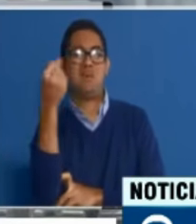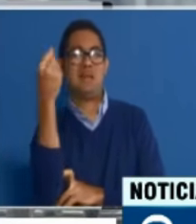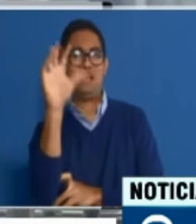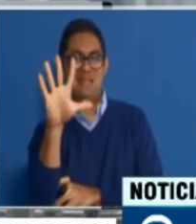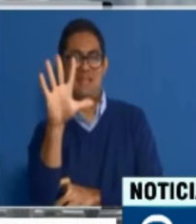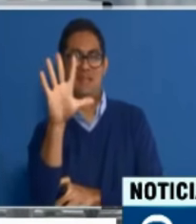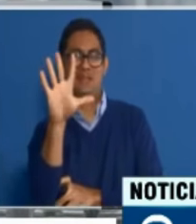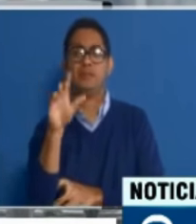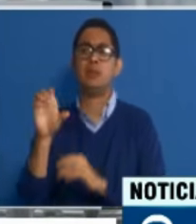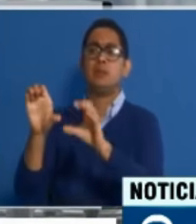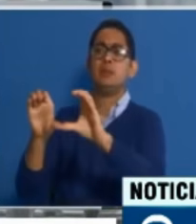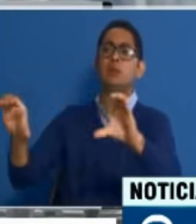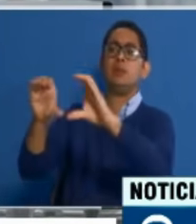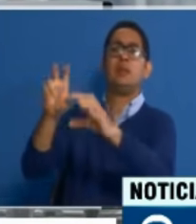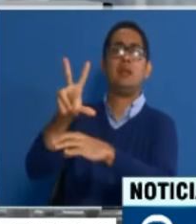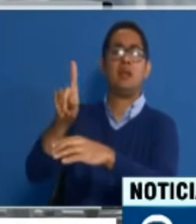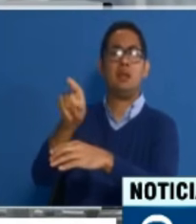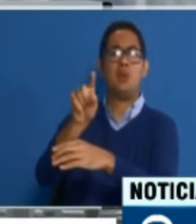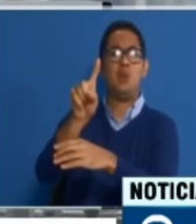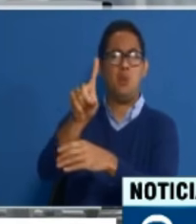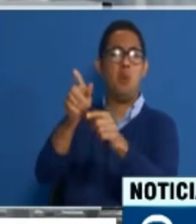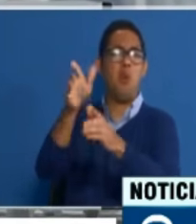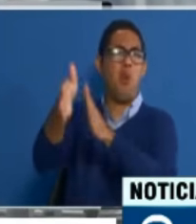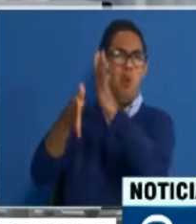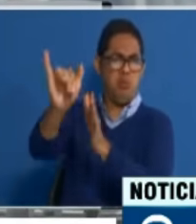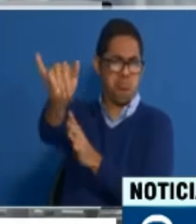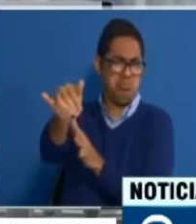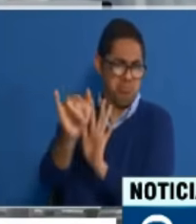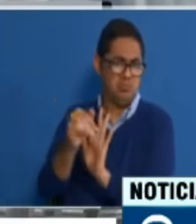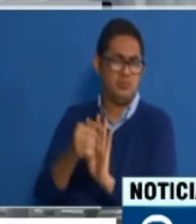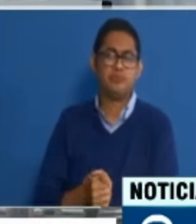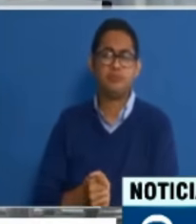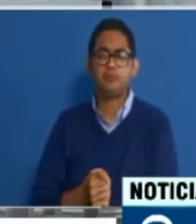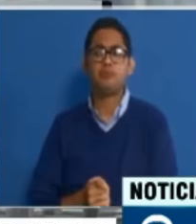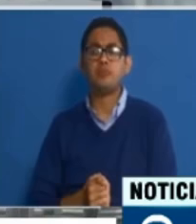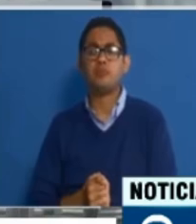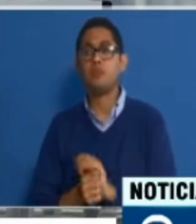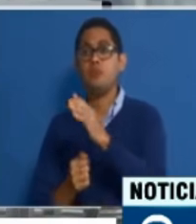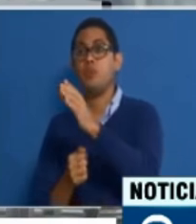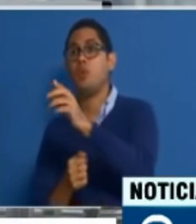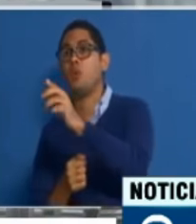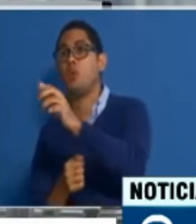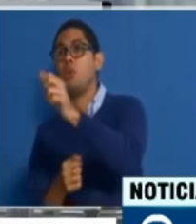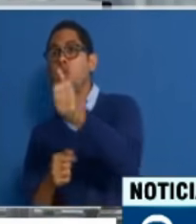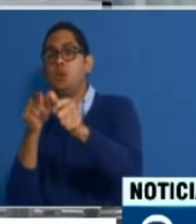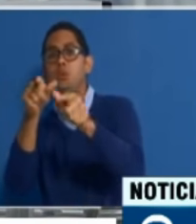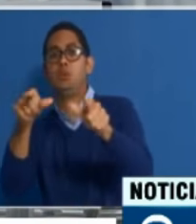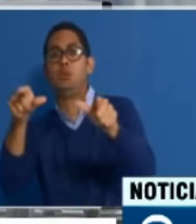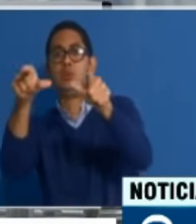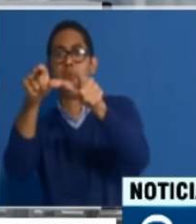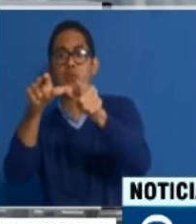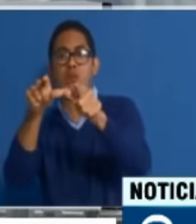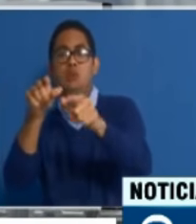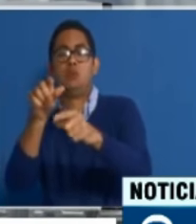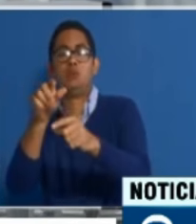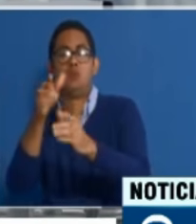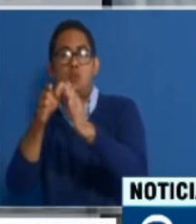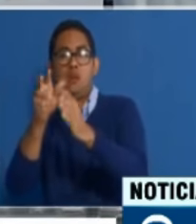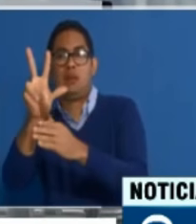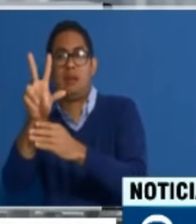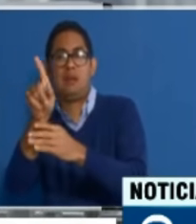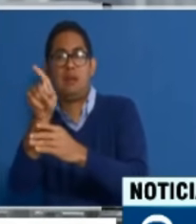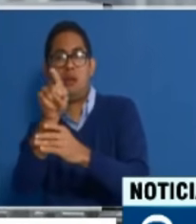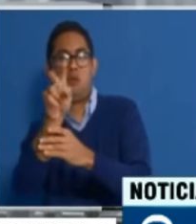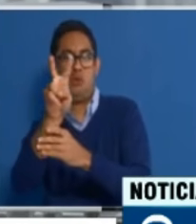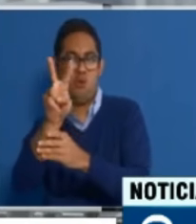en el circuito 3-1, provincia de Colón, ciudad Colón, porque en el 3-2 han preferido las bolsas de comida,